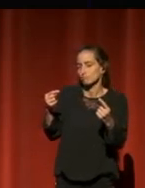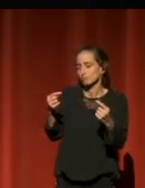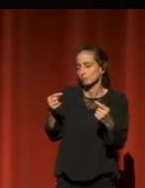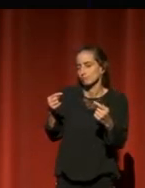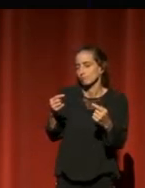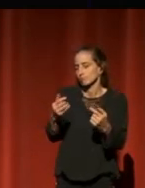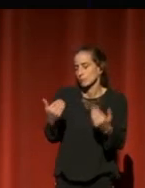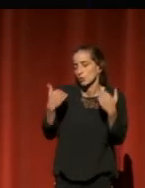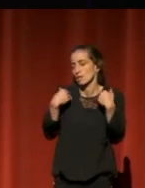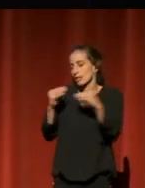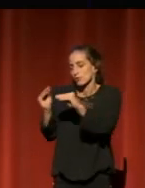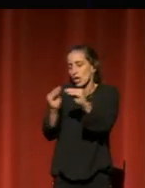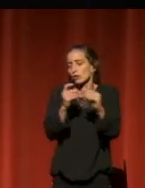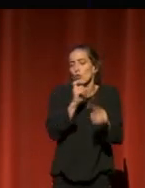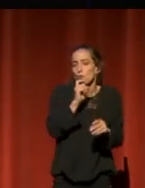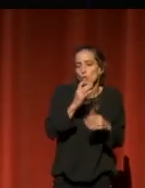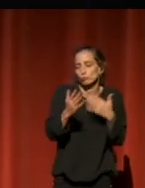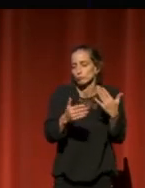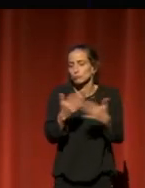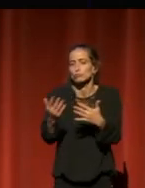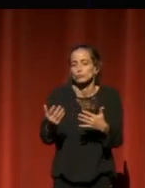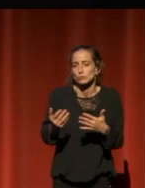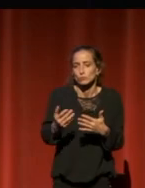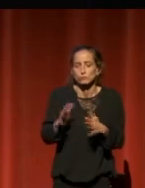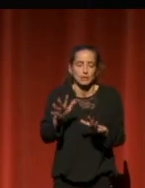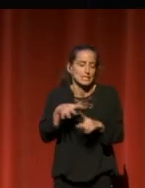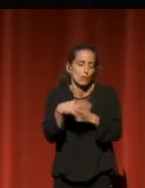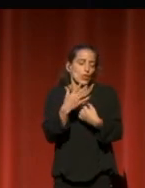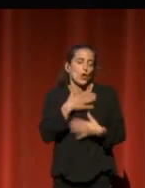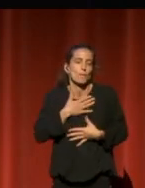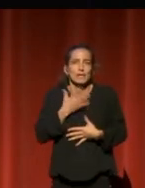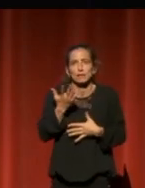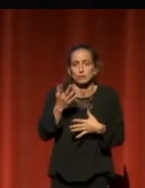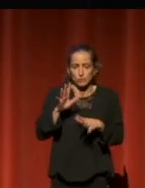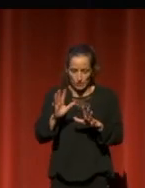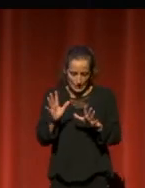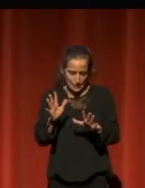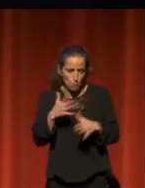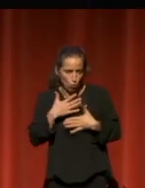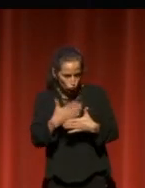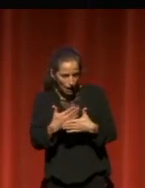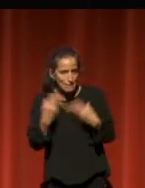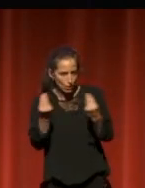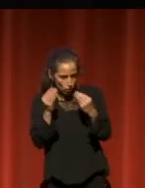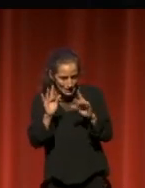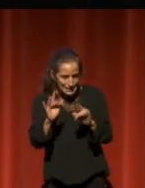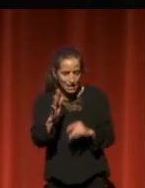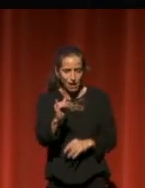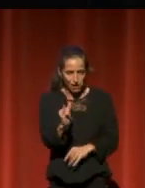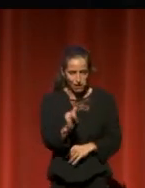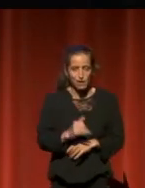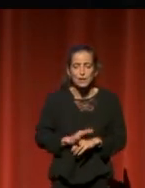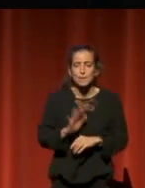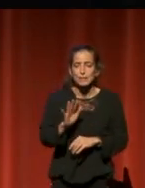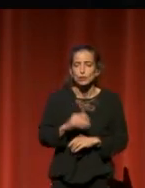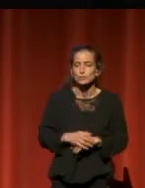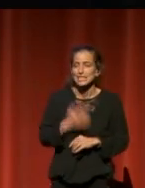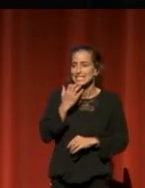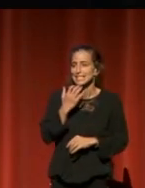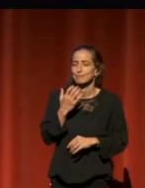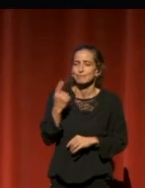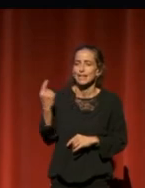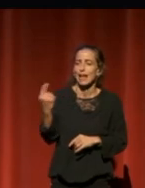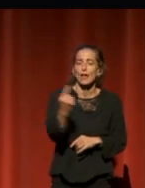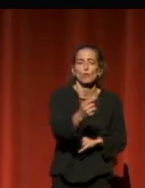este conocer cómo está mi situación, que obviamente parte de una voluntad de mejorarla, volvemos